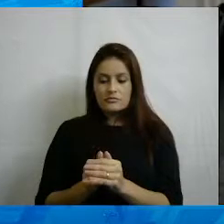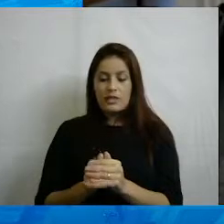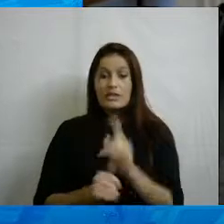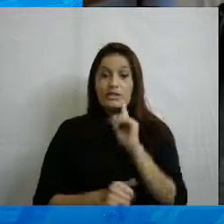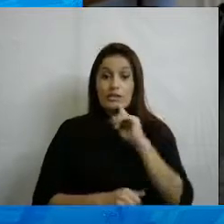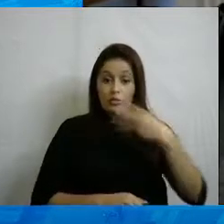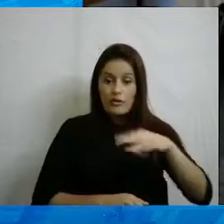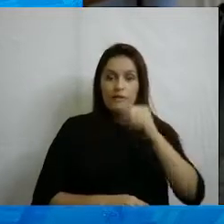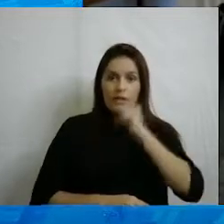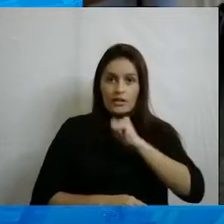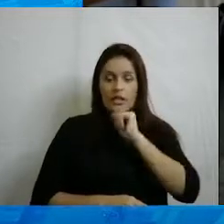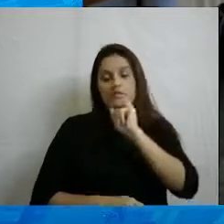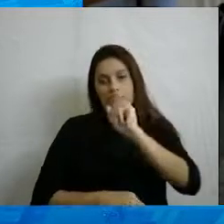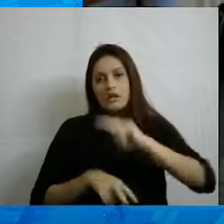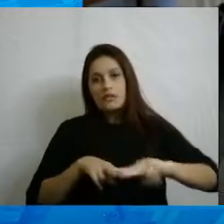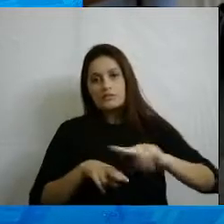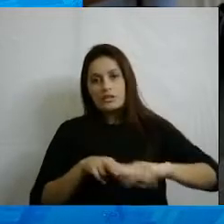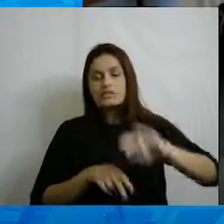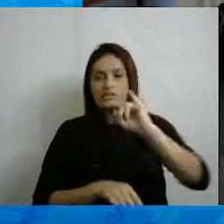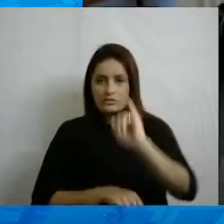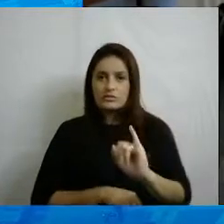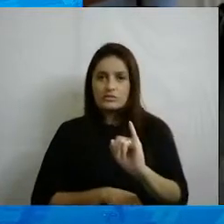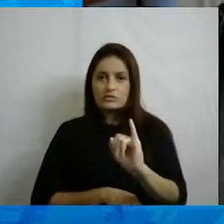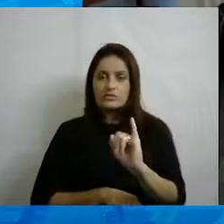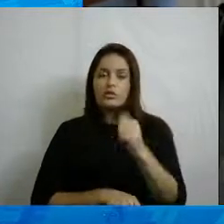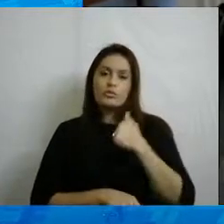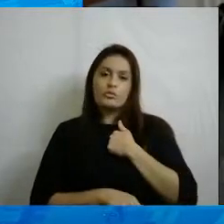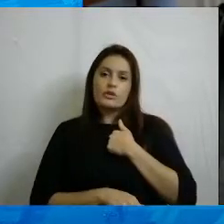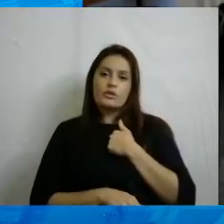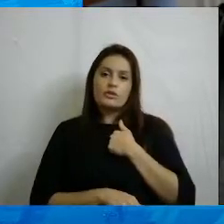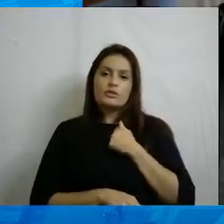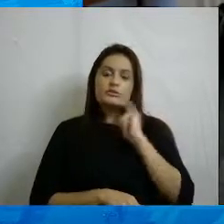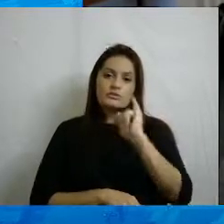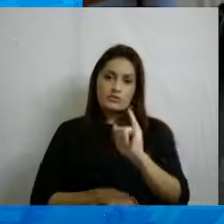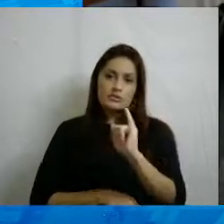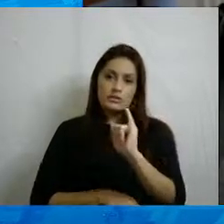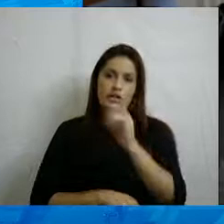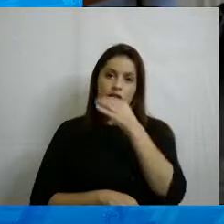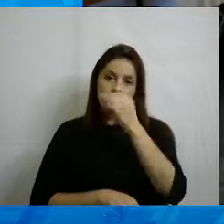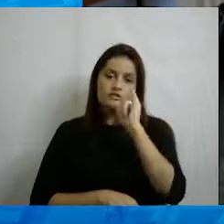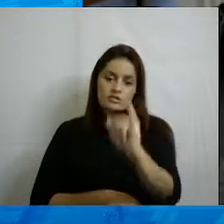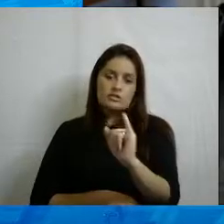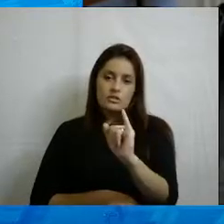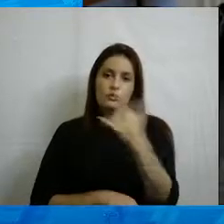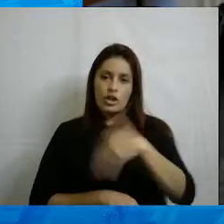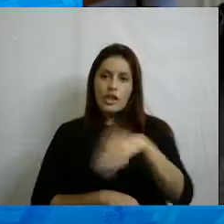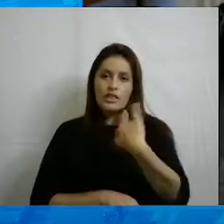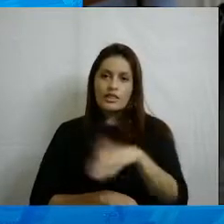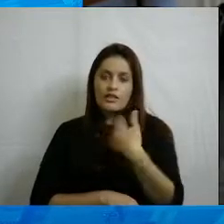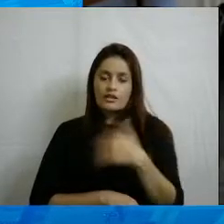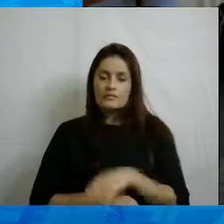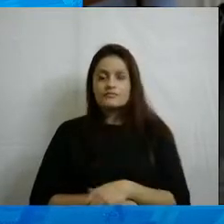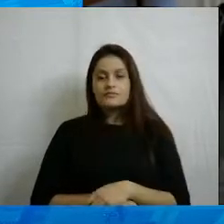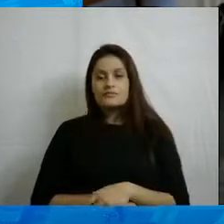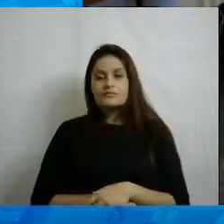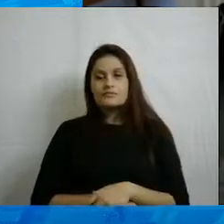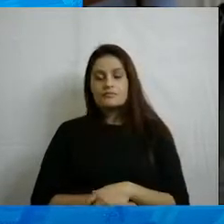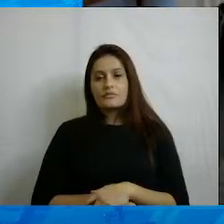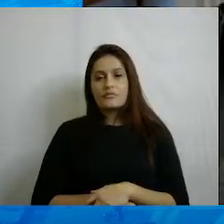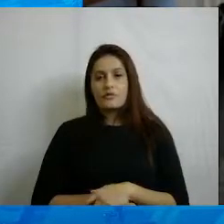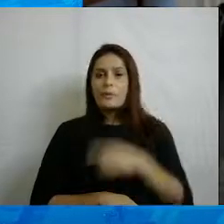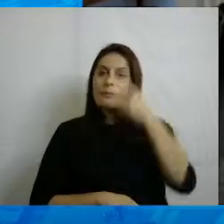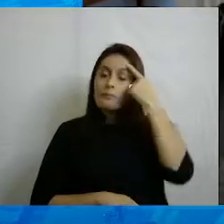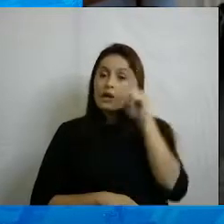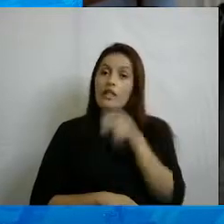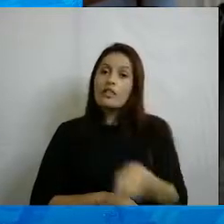municipio, hacerlo. O sea, eso sí o sí tenemos que hacerlo, no podemos omitir estas acciones. Pero